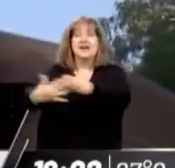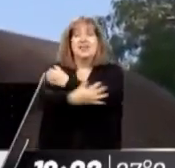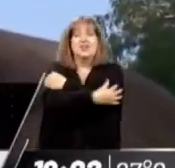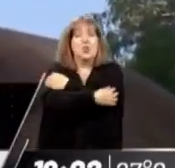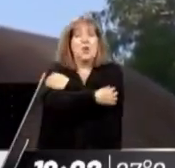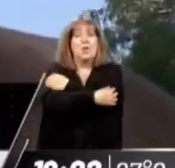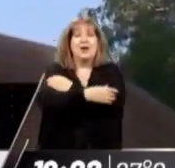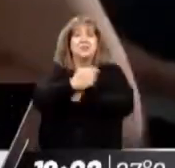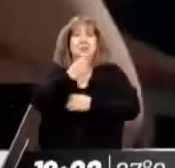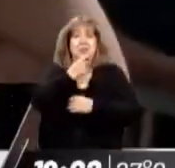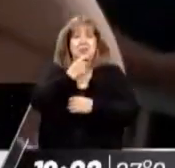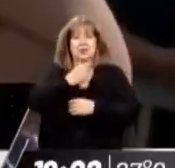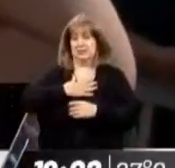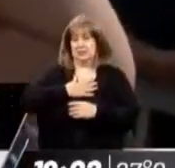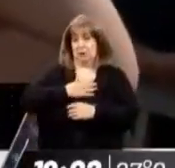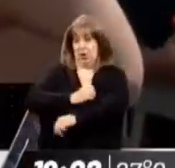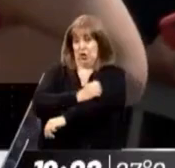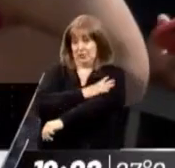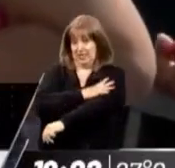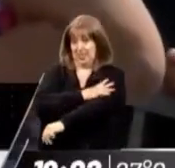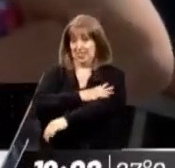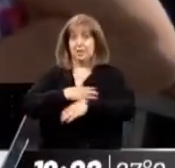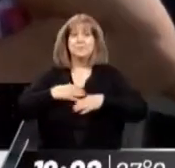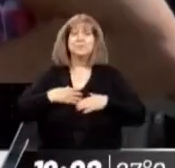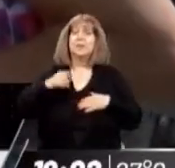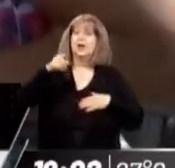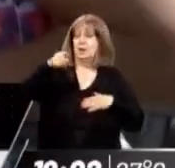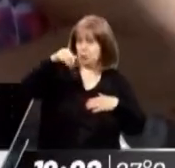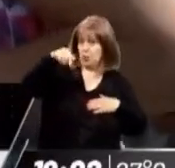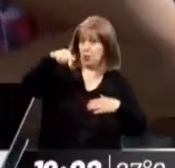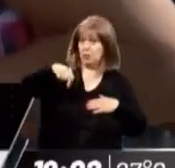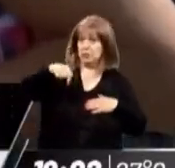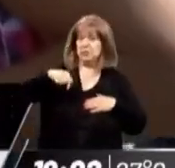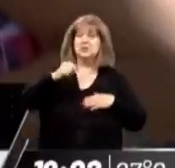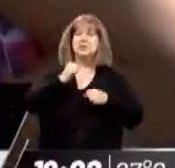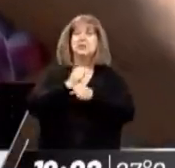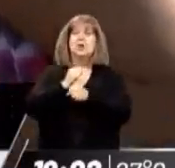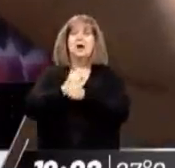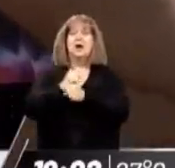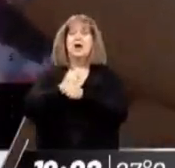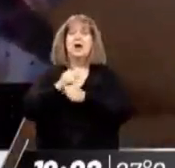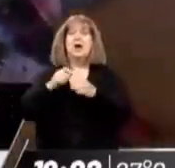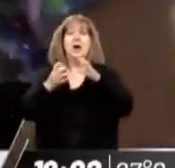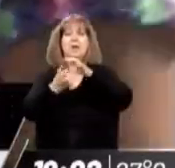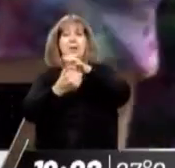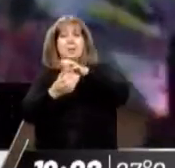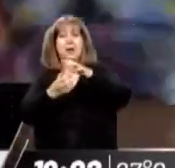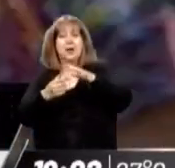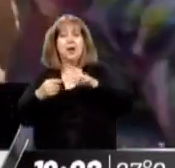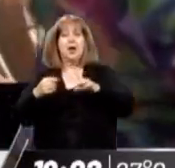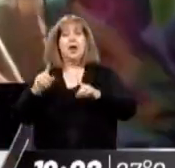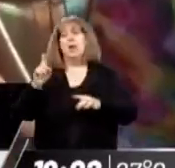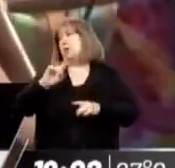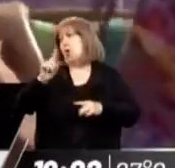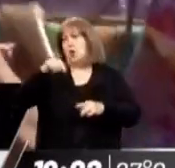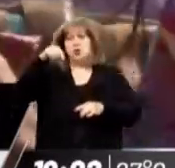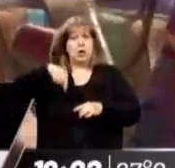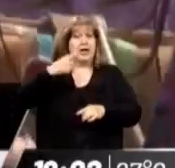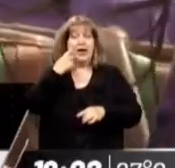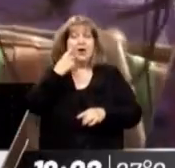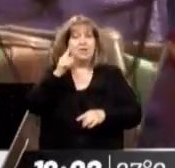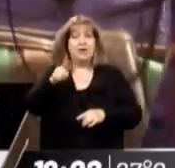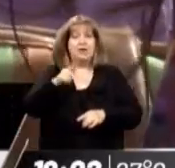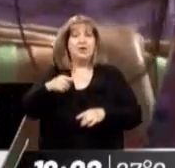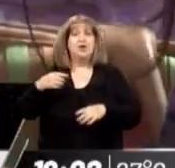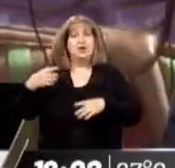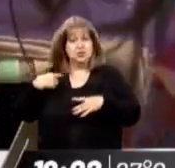Así que esa es mi emoción. ¿Usted de acá de Palmira? No, soy de Mendoza, de la ciudad. Ay, ¿se vino directamente porque quería ver el